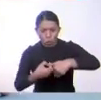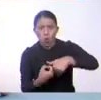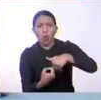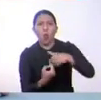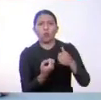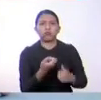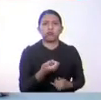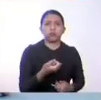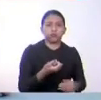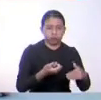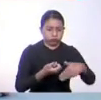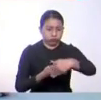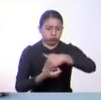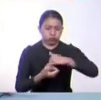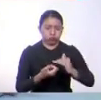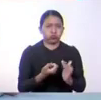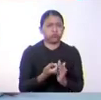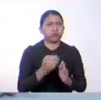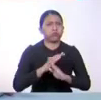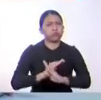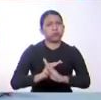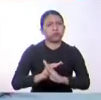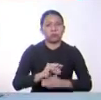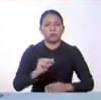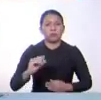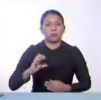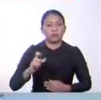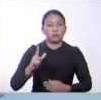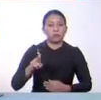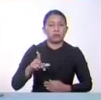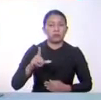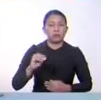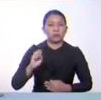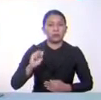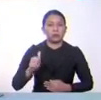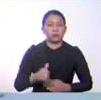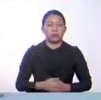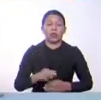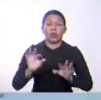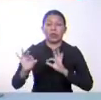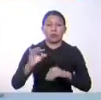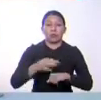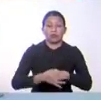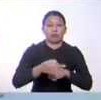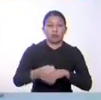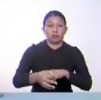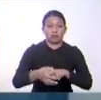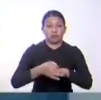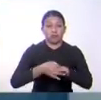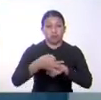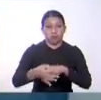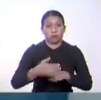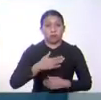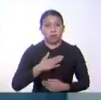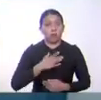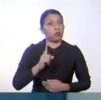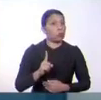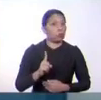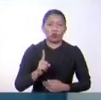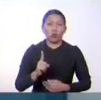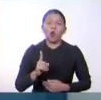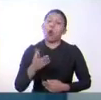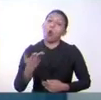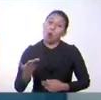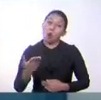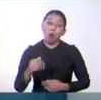polímero llamado celulosa. Algunas células vegetales no solo tienen una pared celular, sino que tienen una